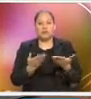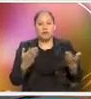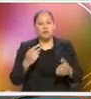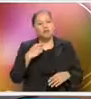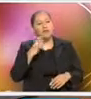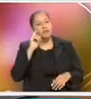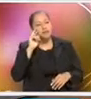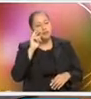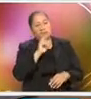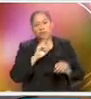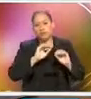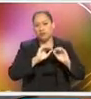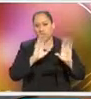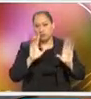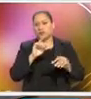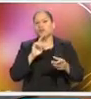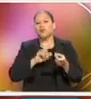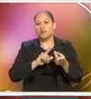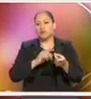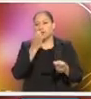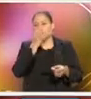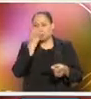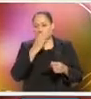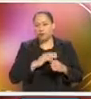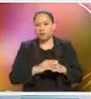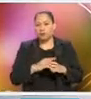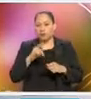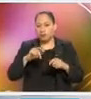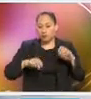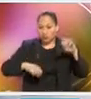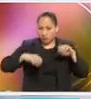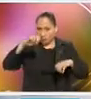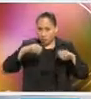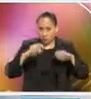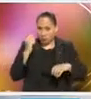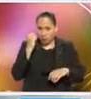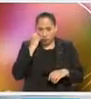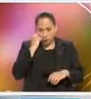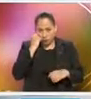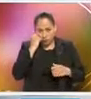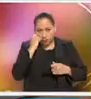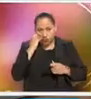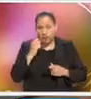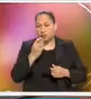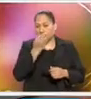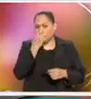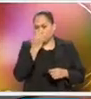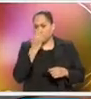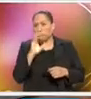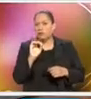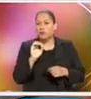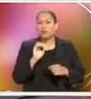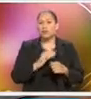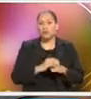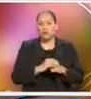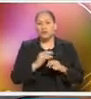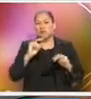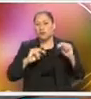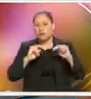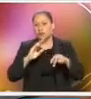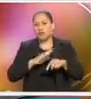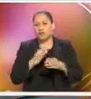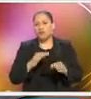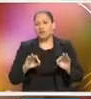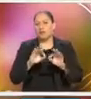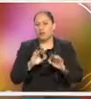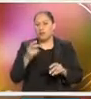viendo constantemente en las escuelas. ¿Y a cualquier edad se presenta el bullying en las escuelas o hay ciertos rangos más No, importantes?